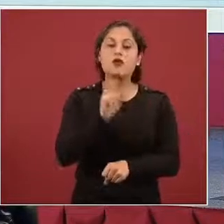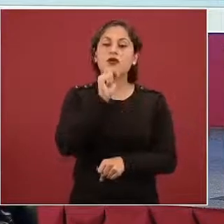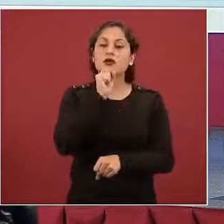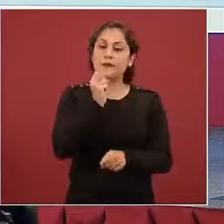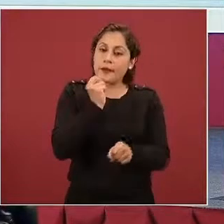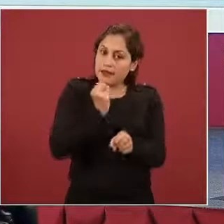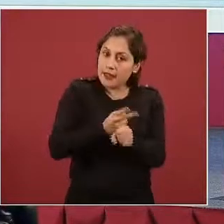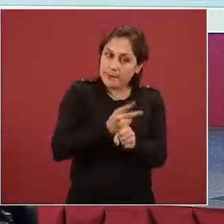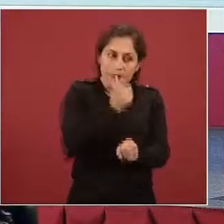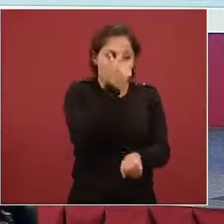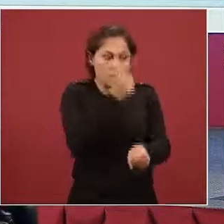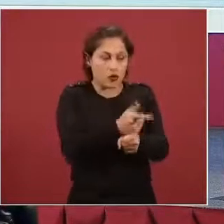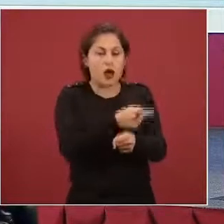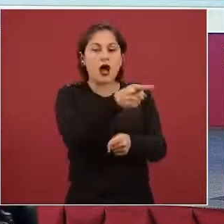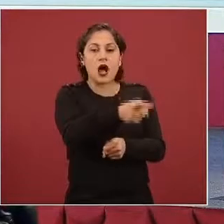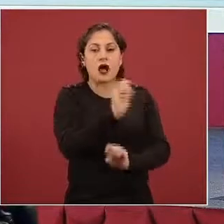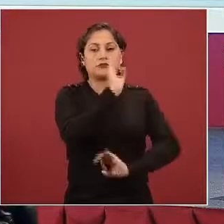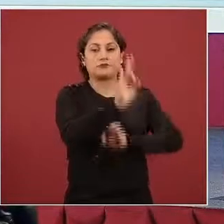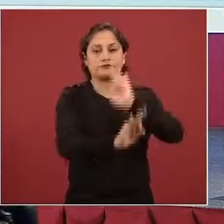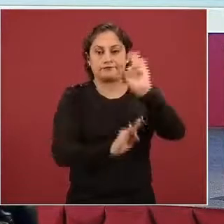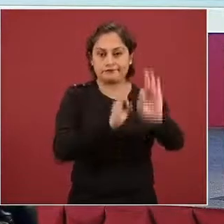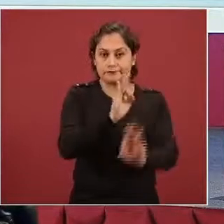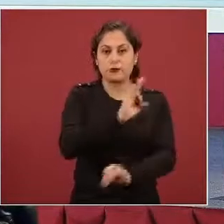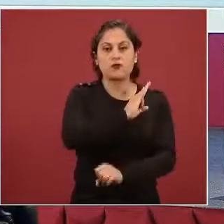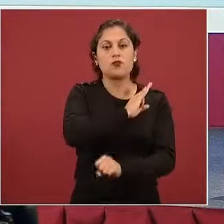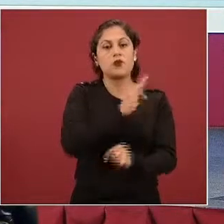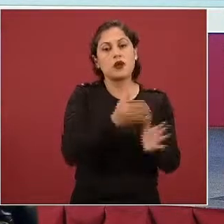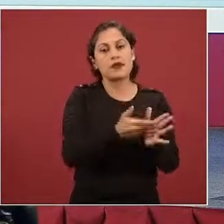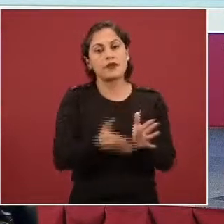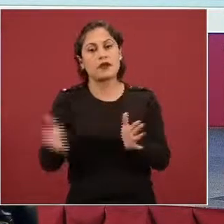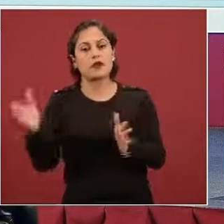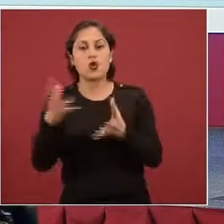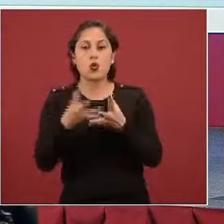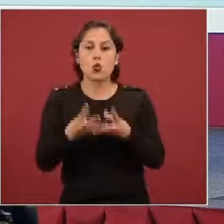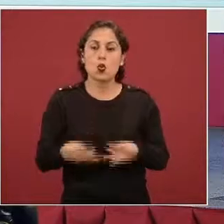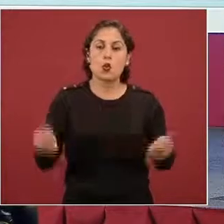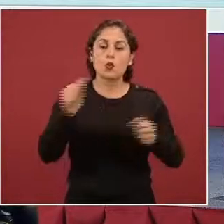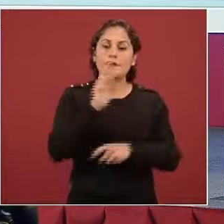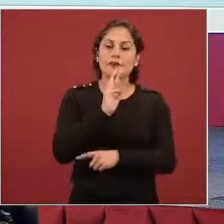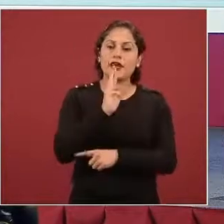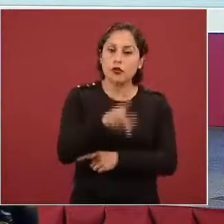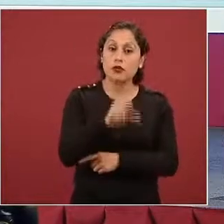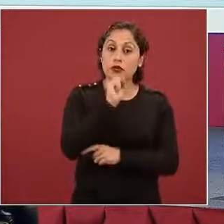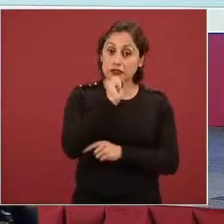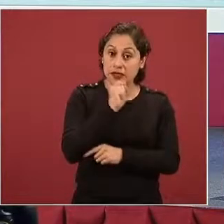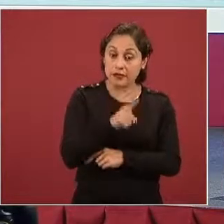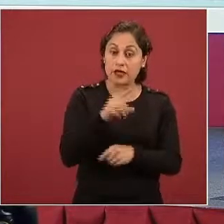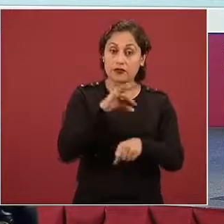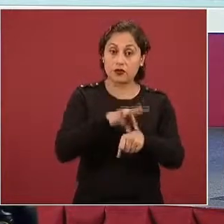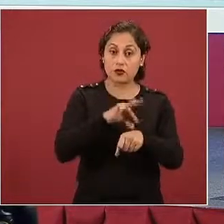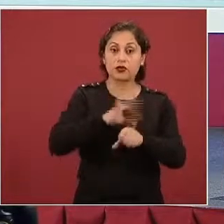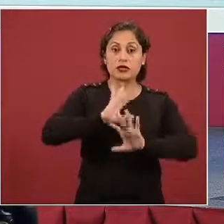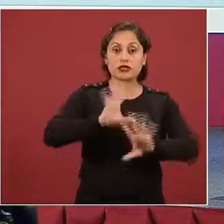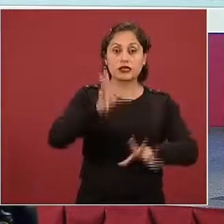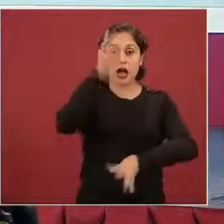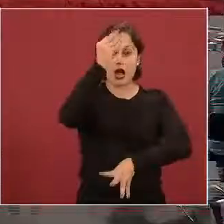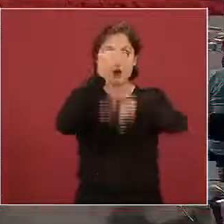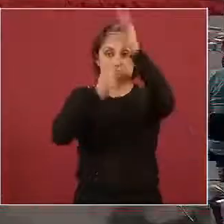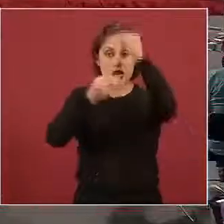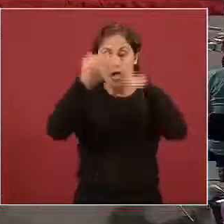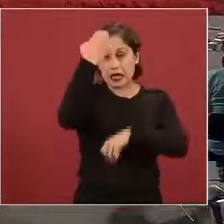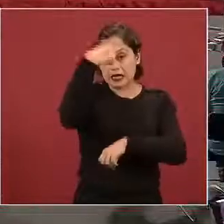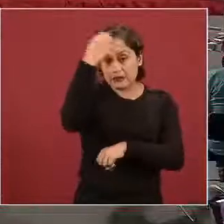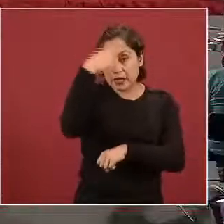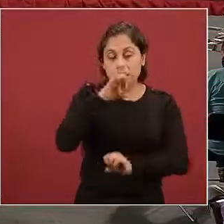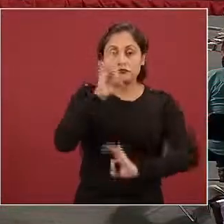en la oportunidad de atención, en la calidad de la atención, en los mecanismos con los que se trata